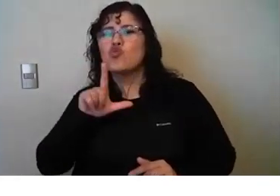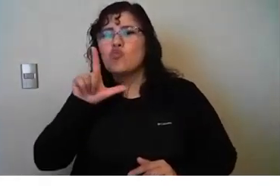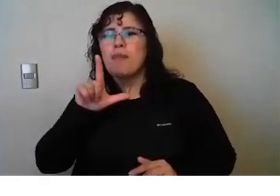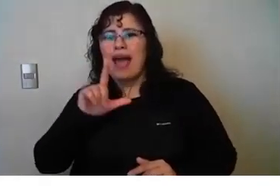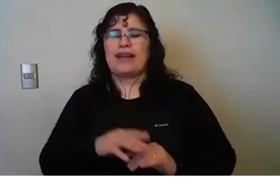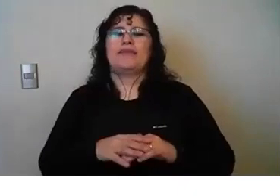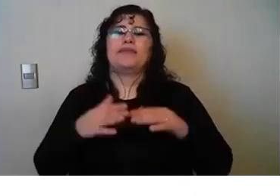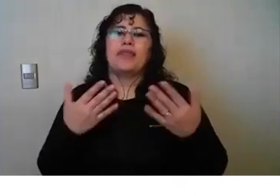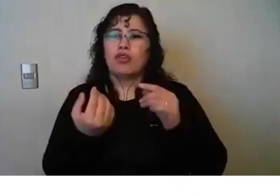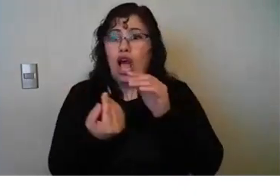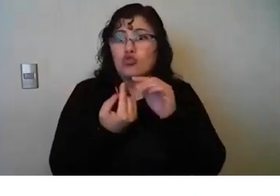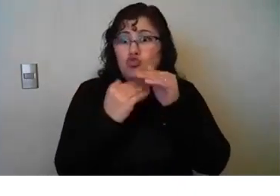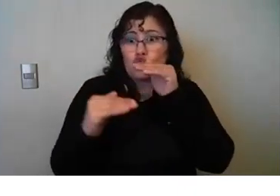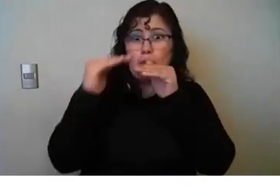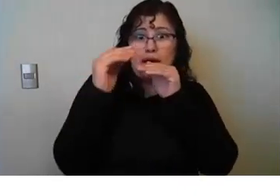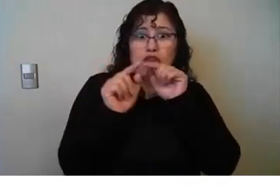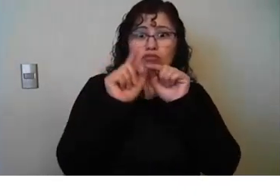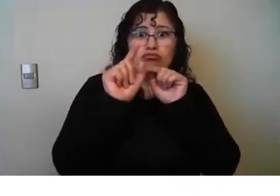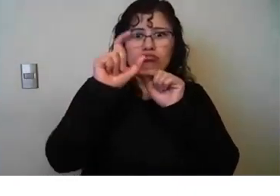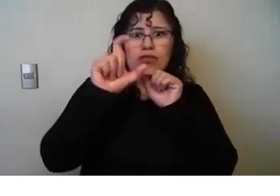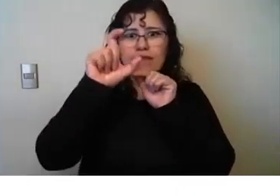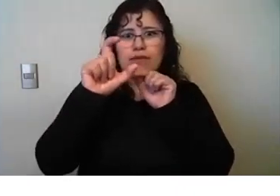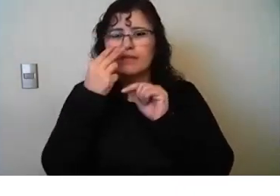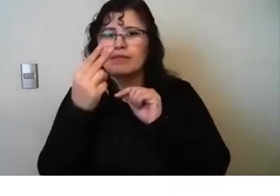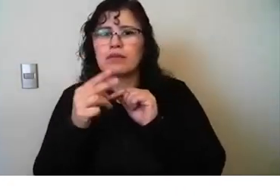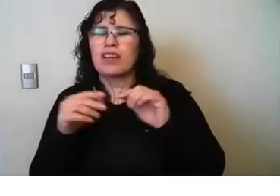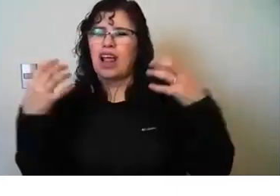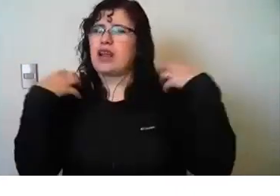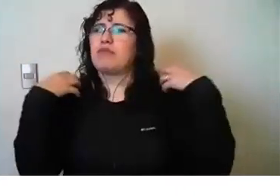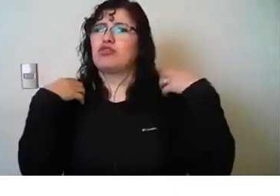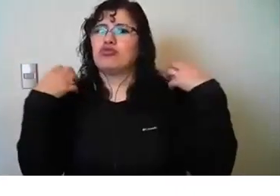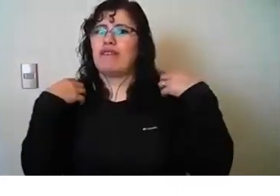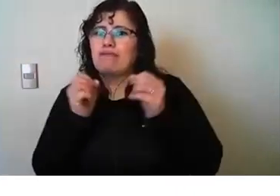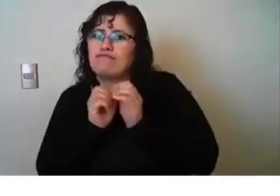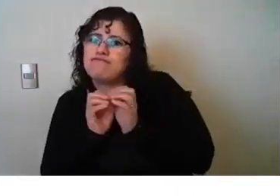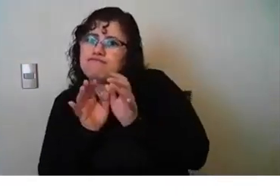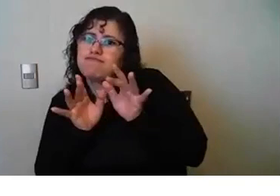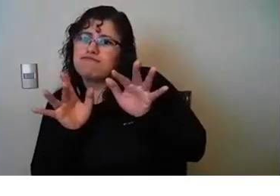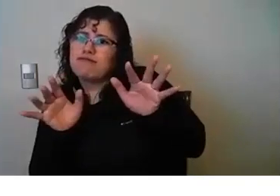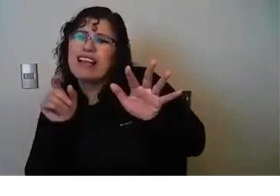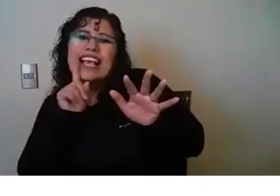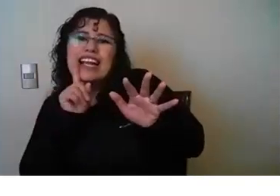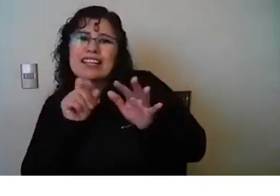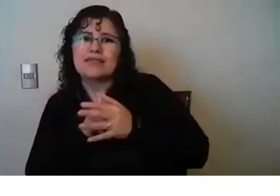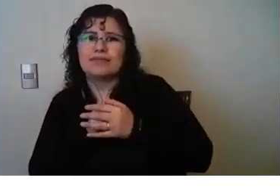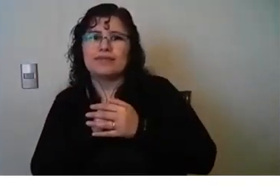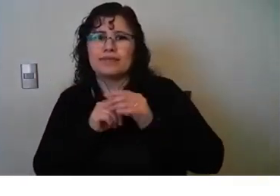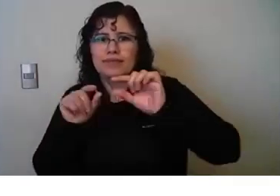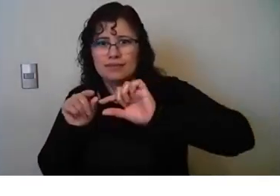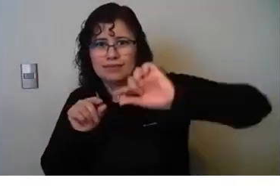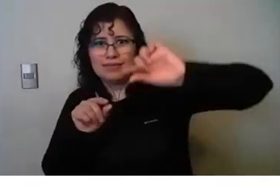parte superior, la responsable de entregar la irrigación es esta arteria, que es la